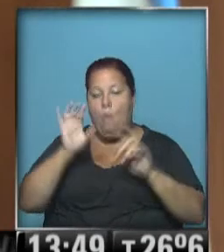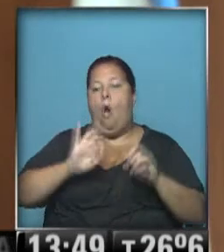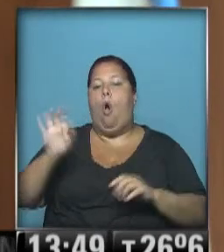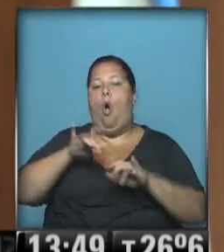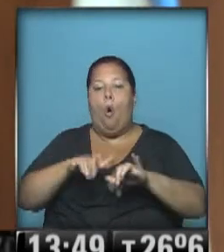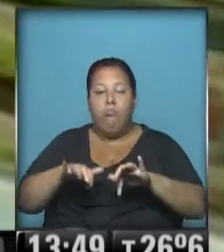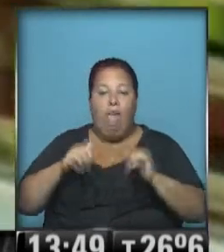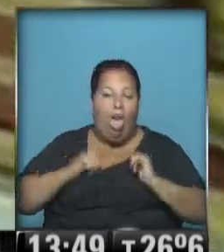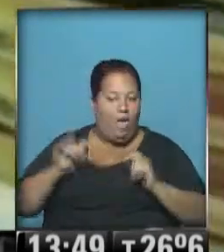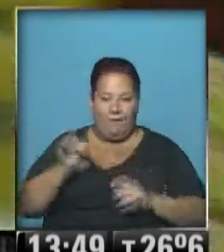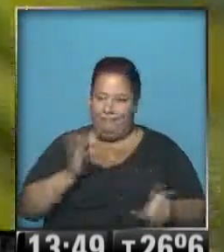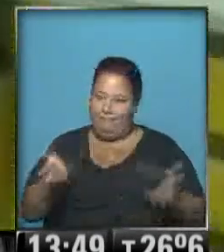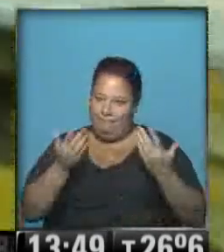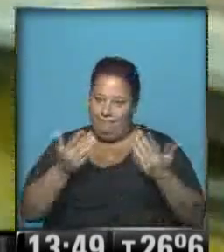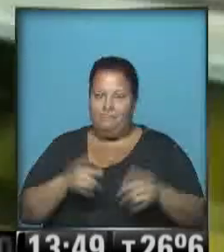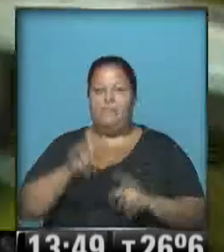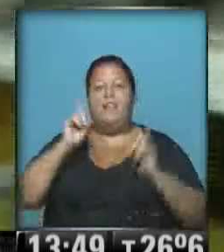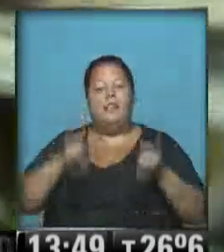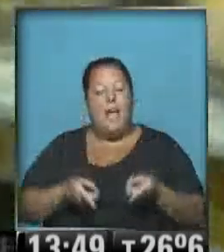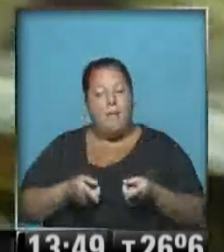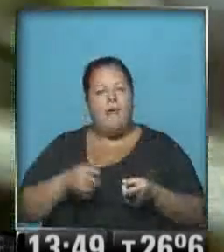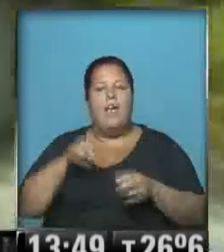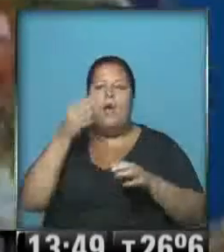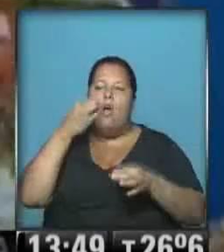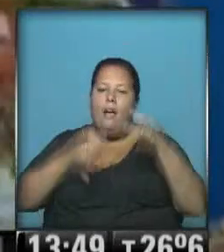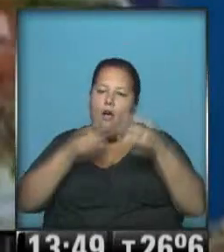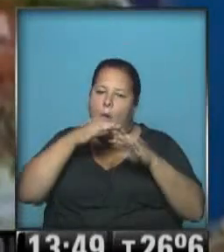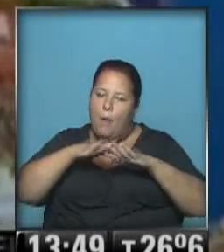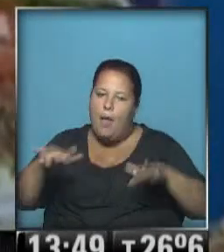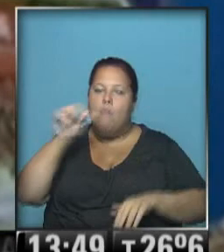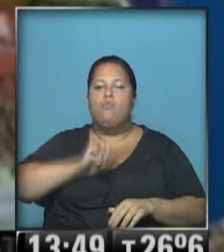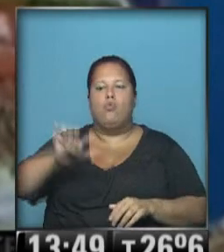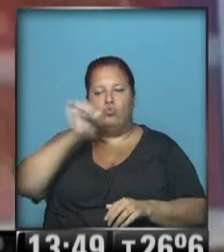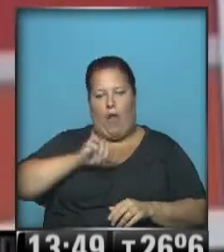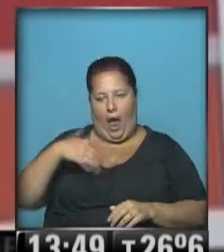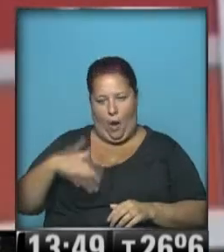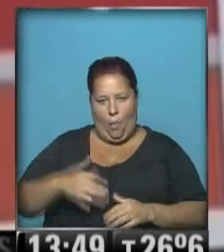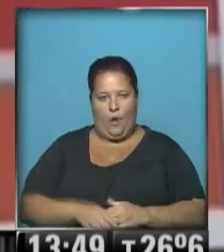la computadora, y ser equilibrado en la dieta, beber mucha agua.